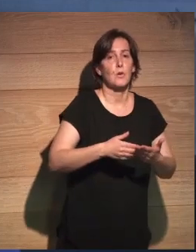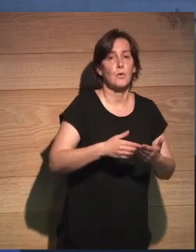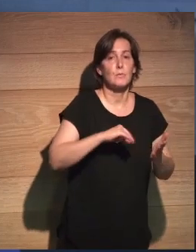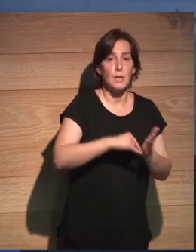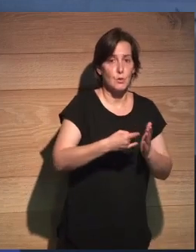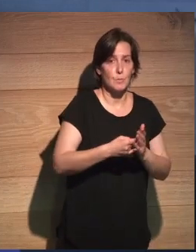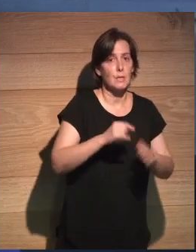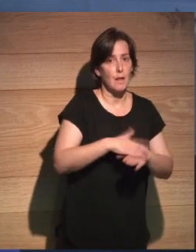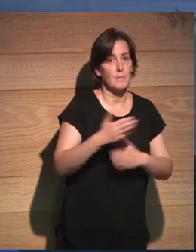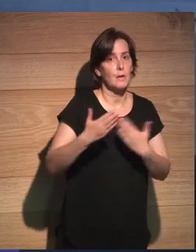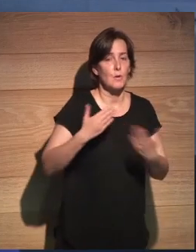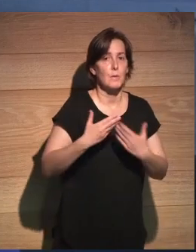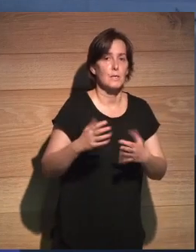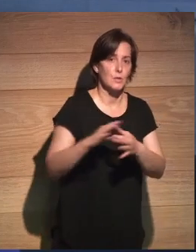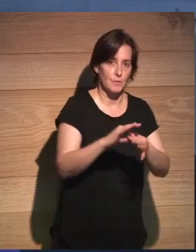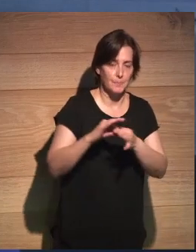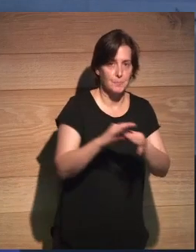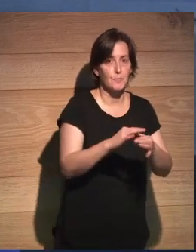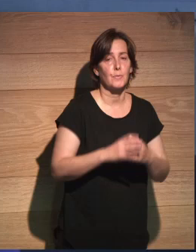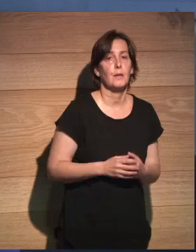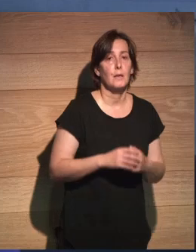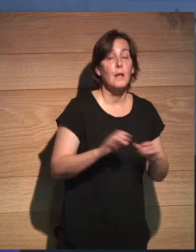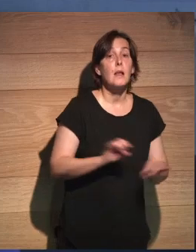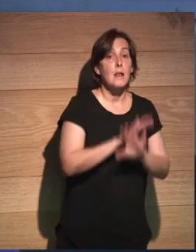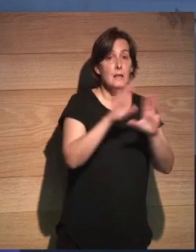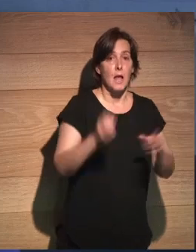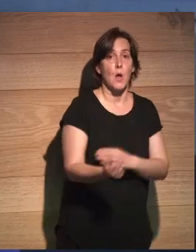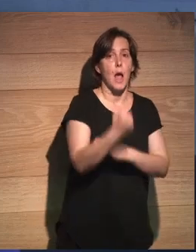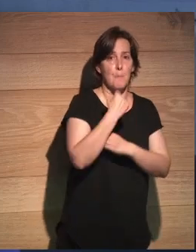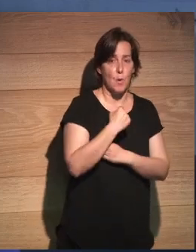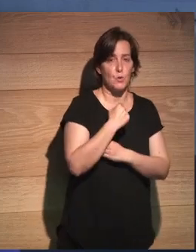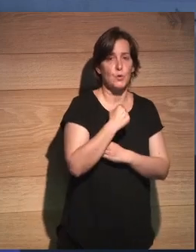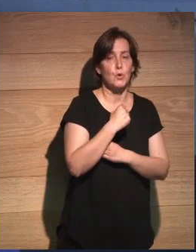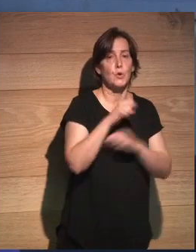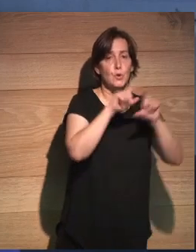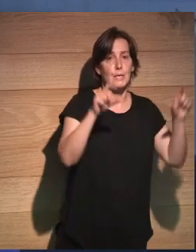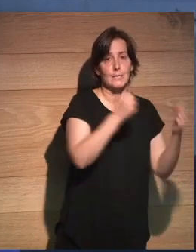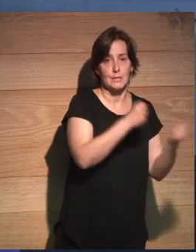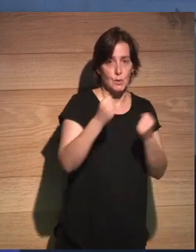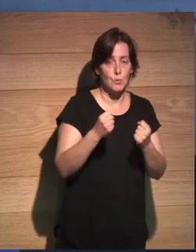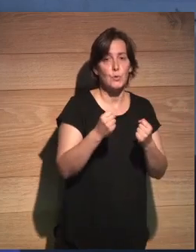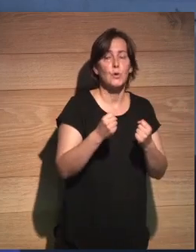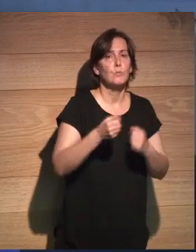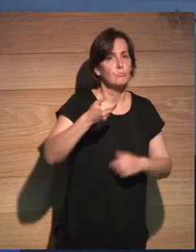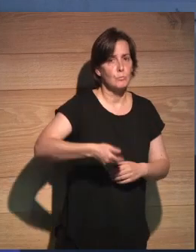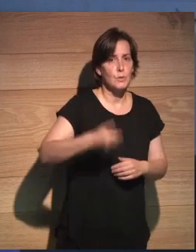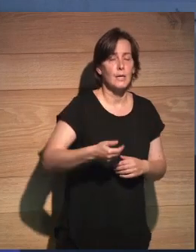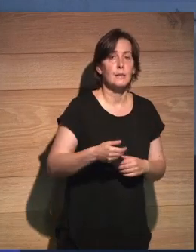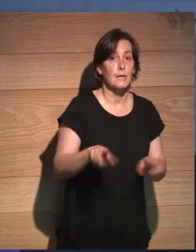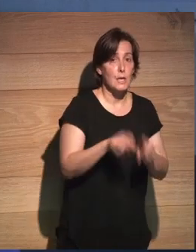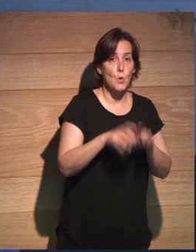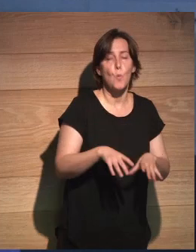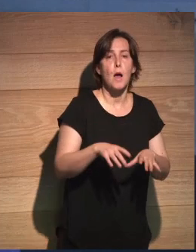para The Conversation. Por supuesto, el apoyo institucional de la CRUE ha sido determinante, al igual que el de nuestro